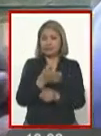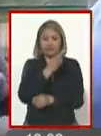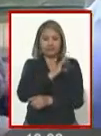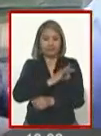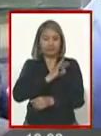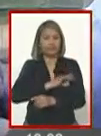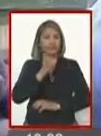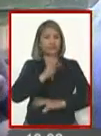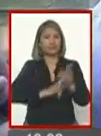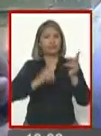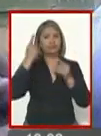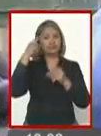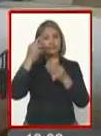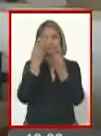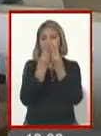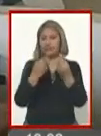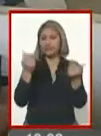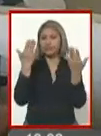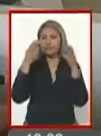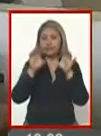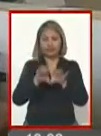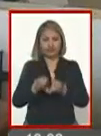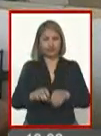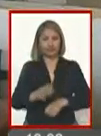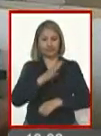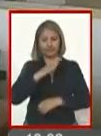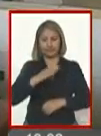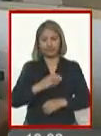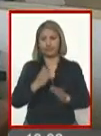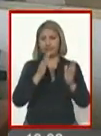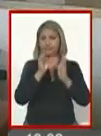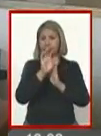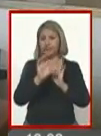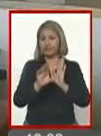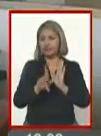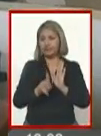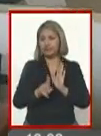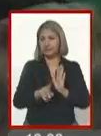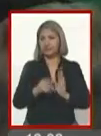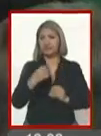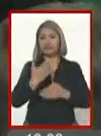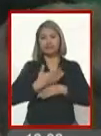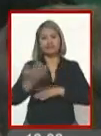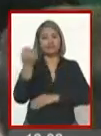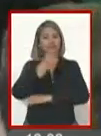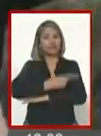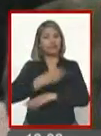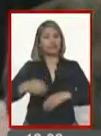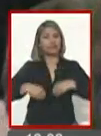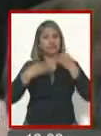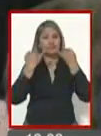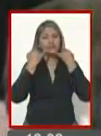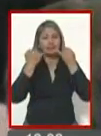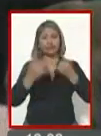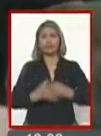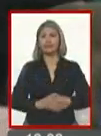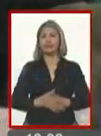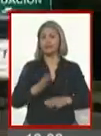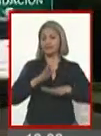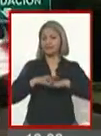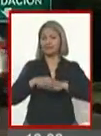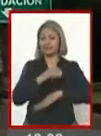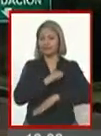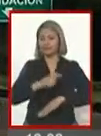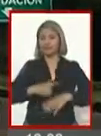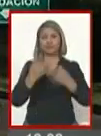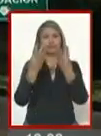beneficio de la ciudadanía para disolver ese acuerdo la comisión de constitución en los próximos días pueda emitir ese informe que recomienda